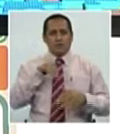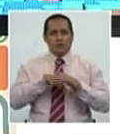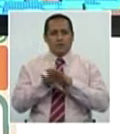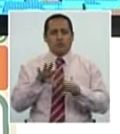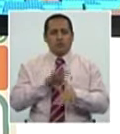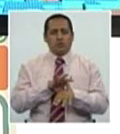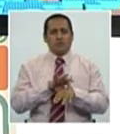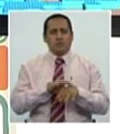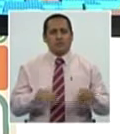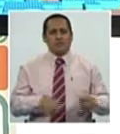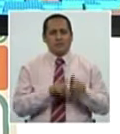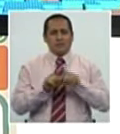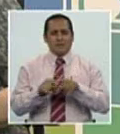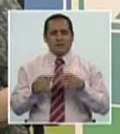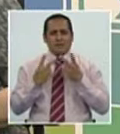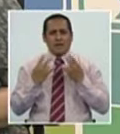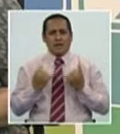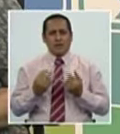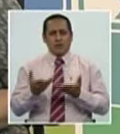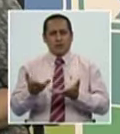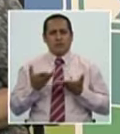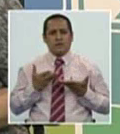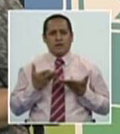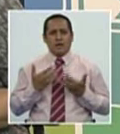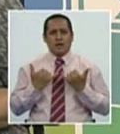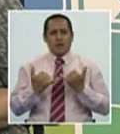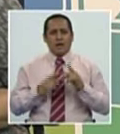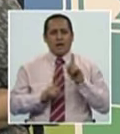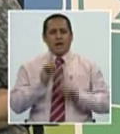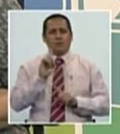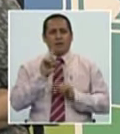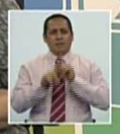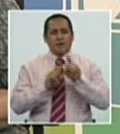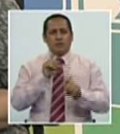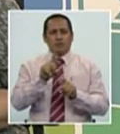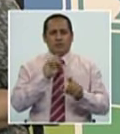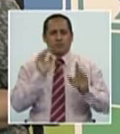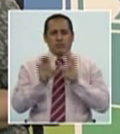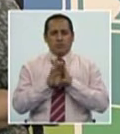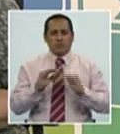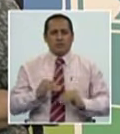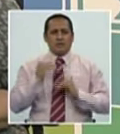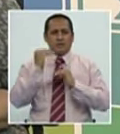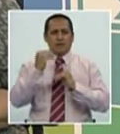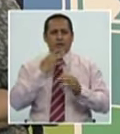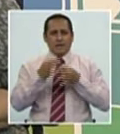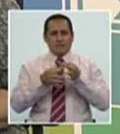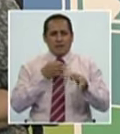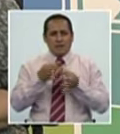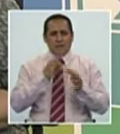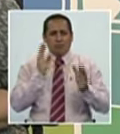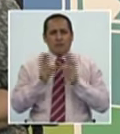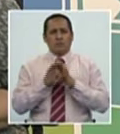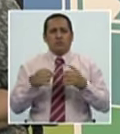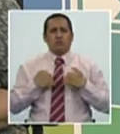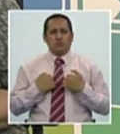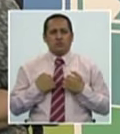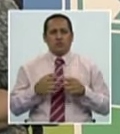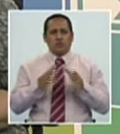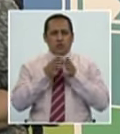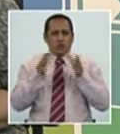en e-salud. También justamente nos llegan aquí algunas preguntas, ¿no?, y algunos casos nos dicen, por ejemplo,